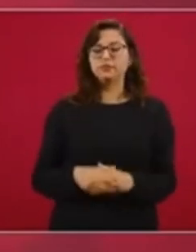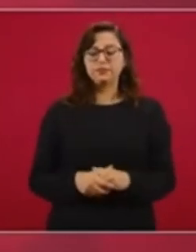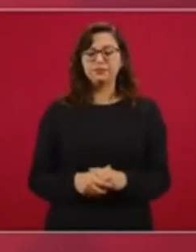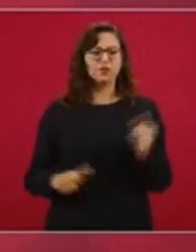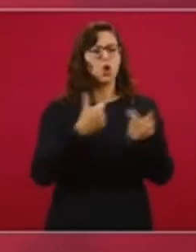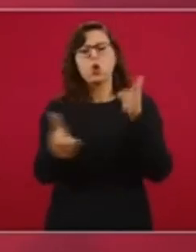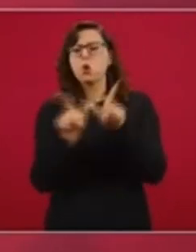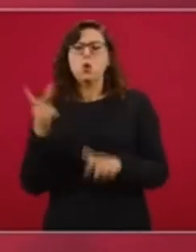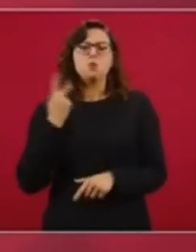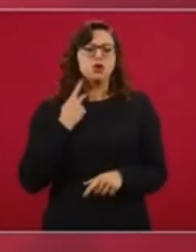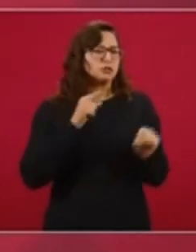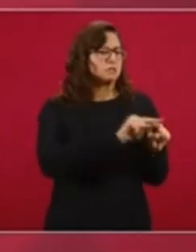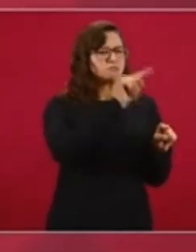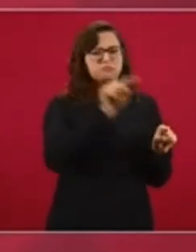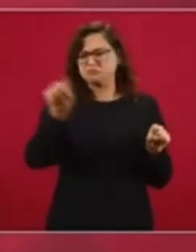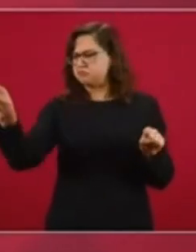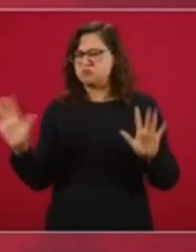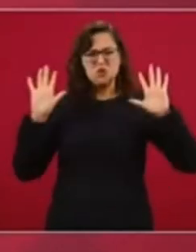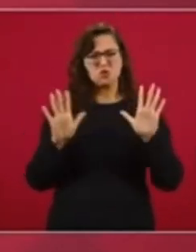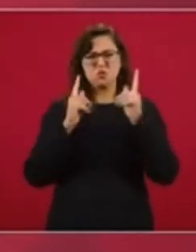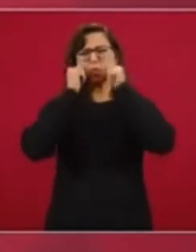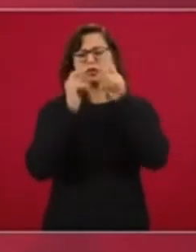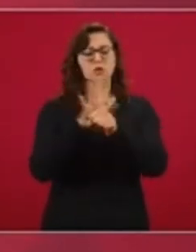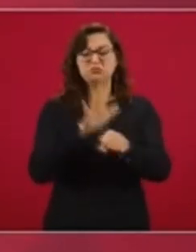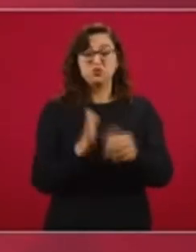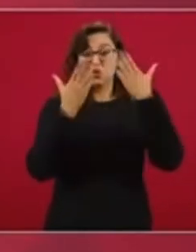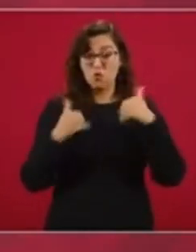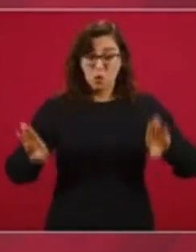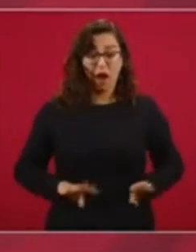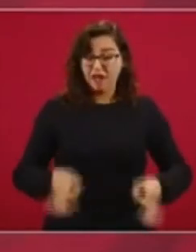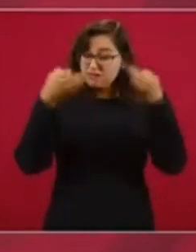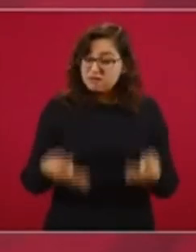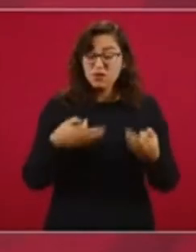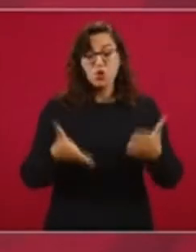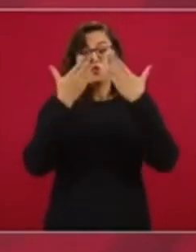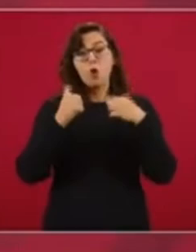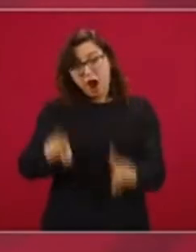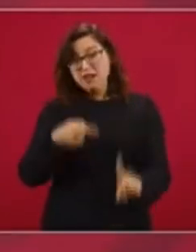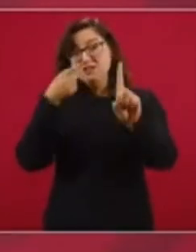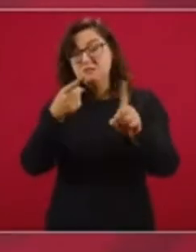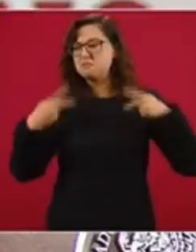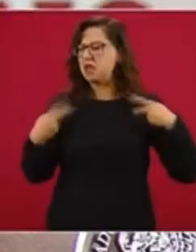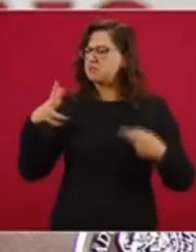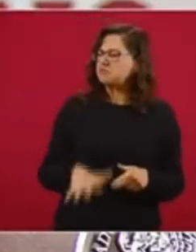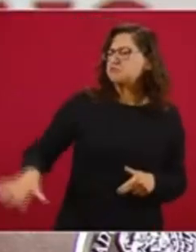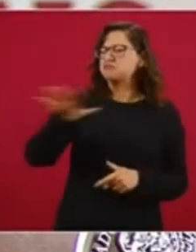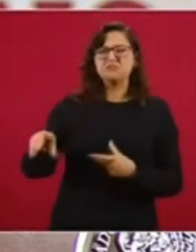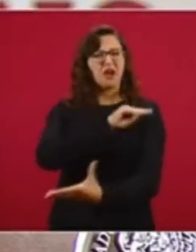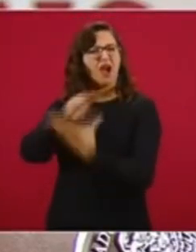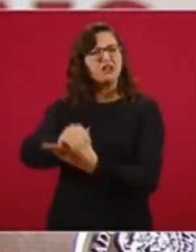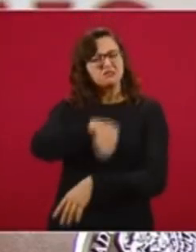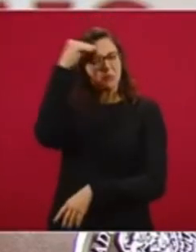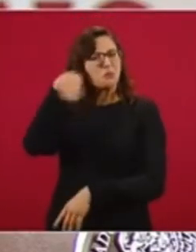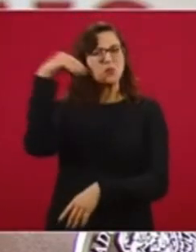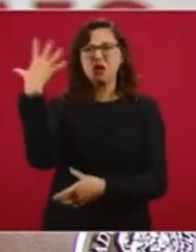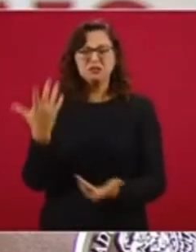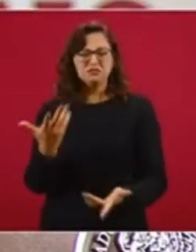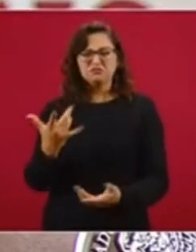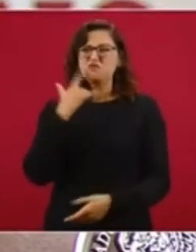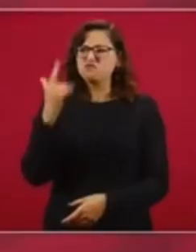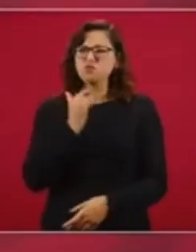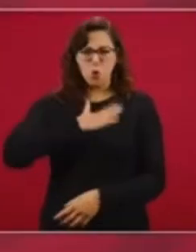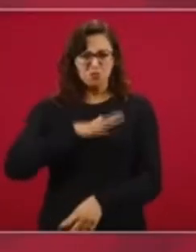cualquiera, si no tiene principios, si no tiene ideales, si no piensa en el pueblo, en luchar por causas